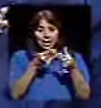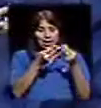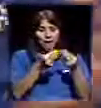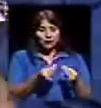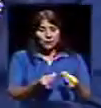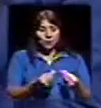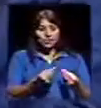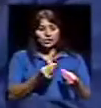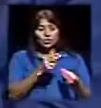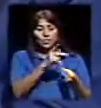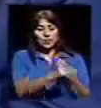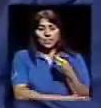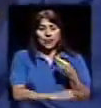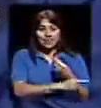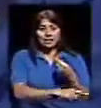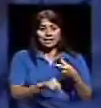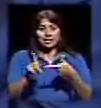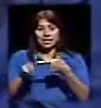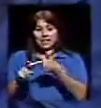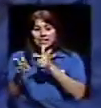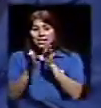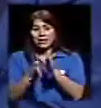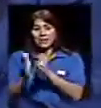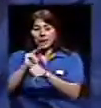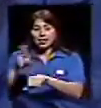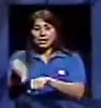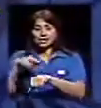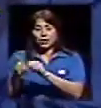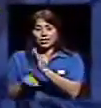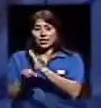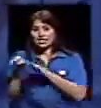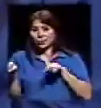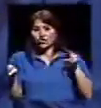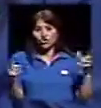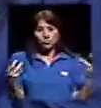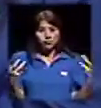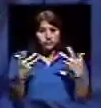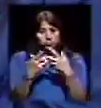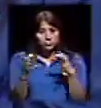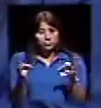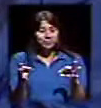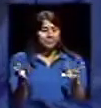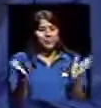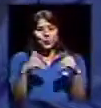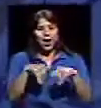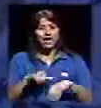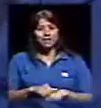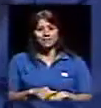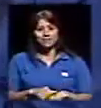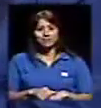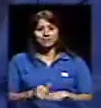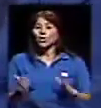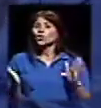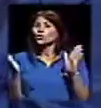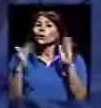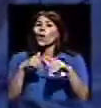de la República y el Plan Nacional de Desarrollo. No hay indicadores de